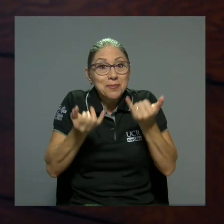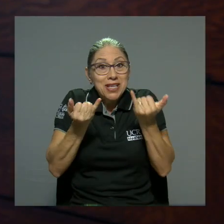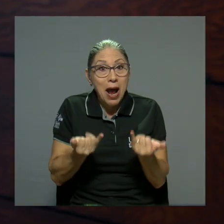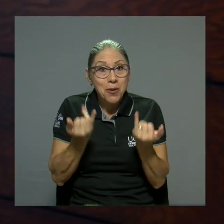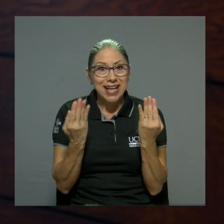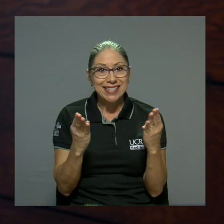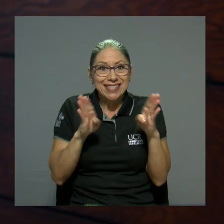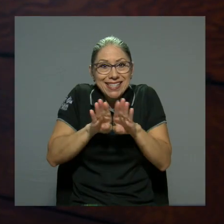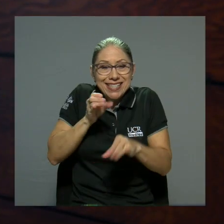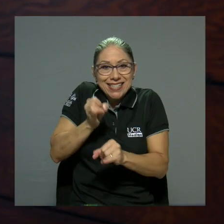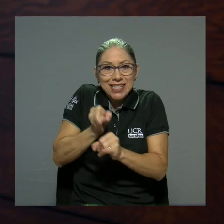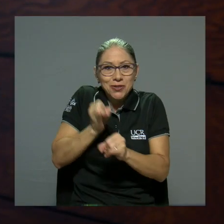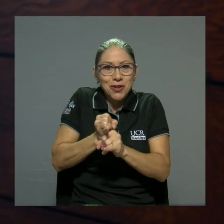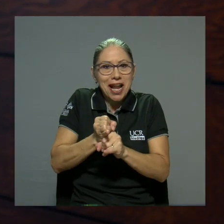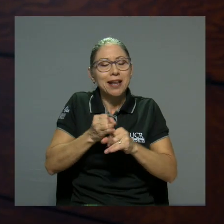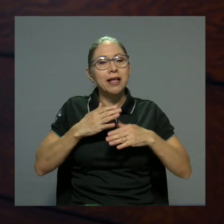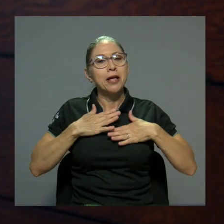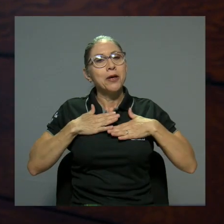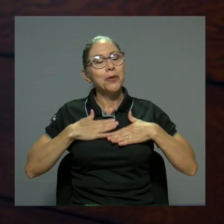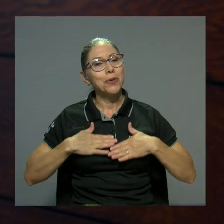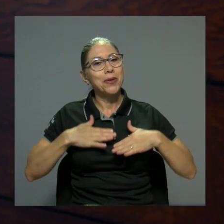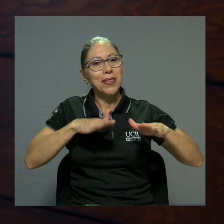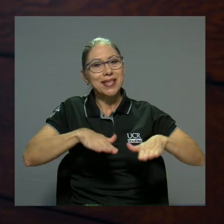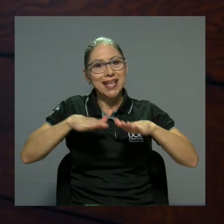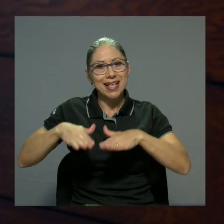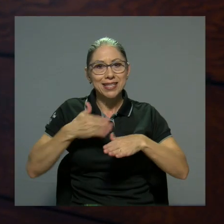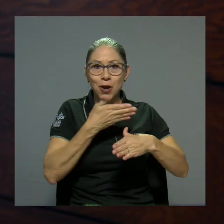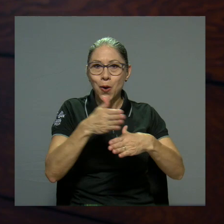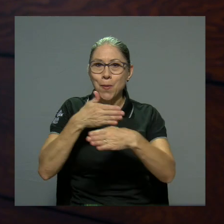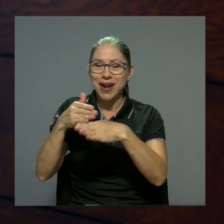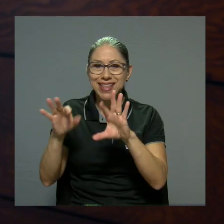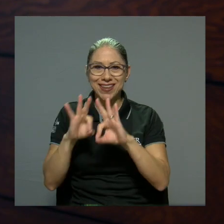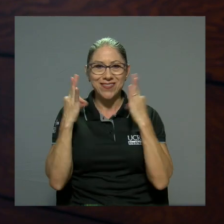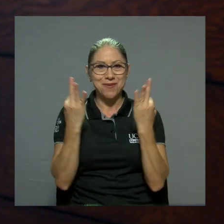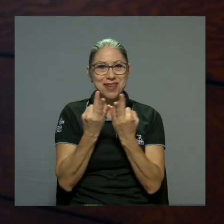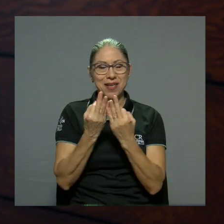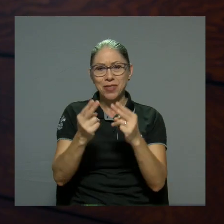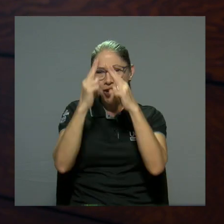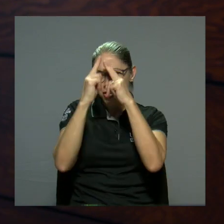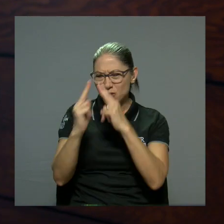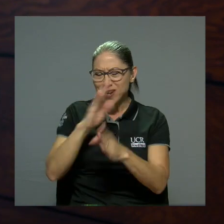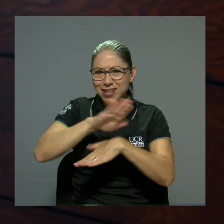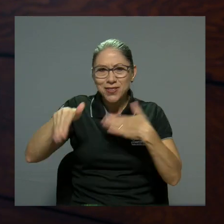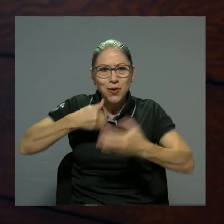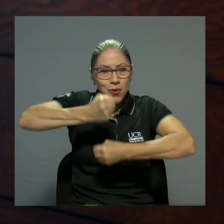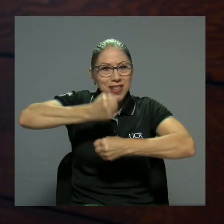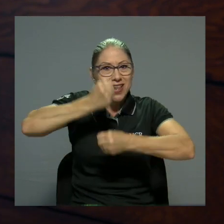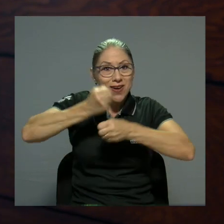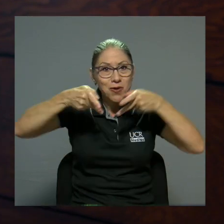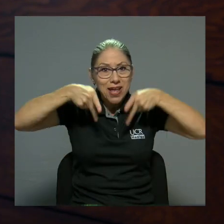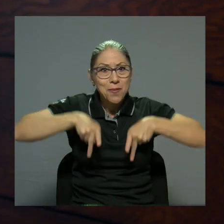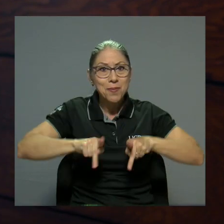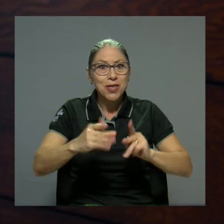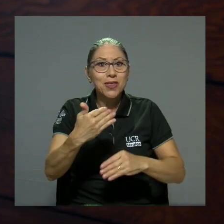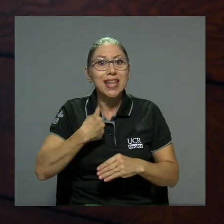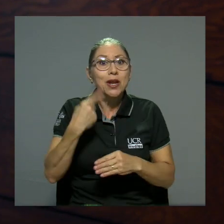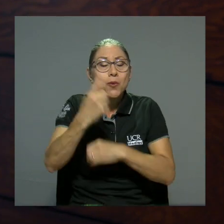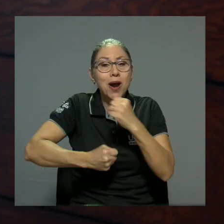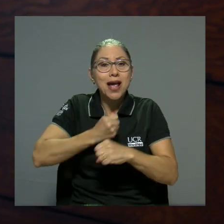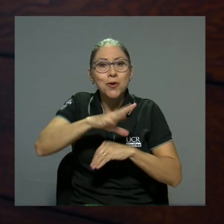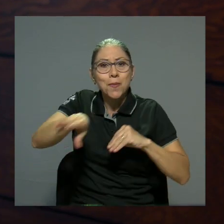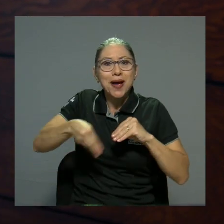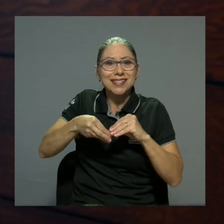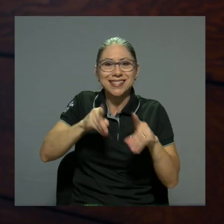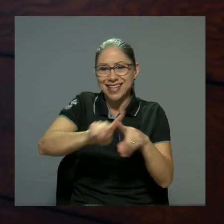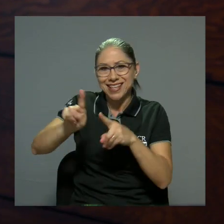Aprovechemos este receso institucional para descansar, compartir en familia y honrar todo el trabajo que ha permitido contar con un